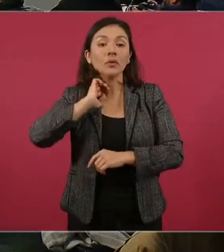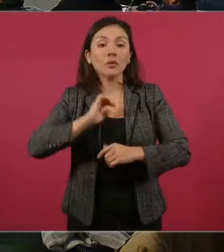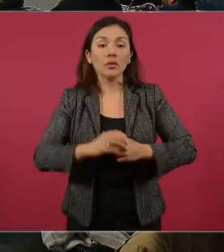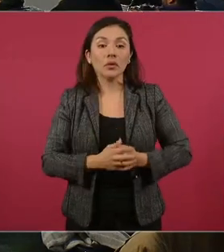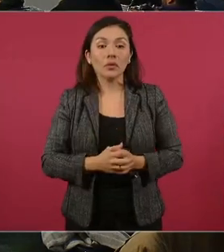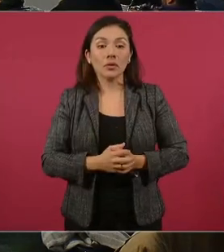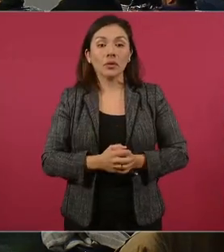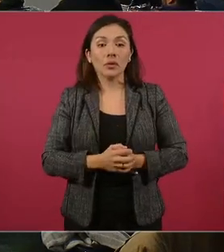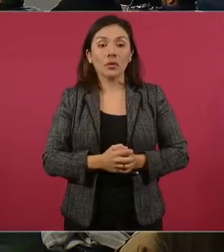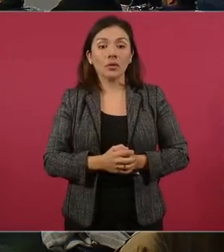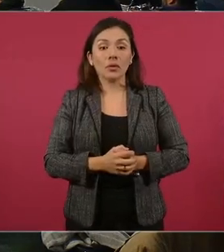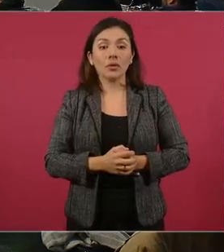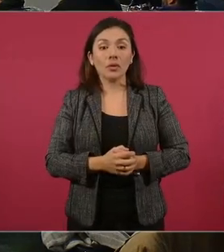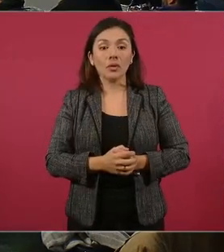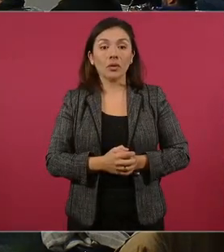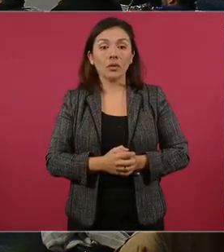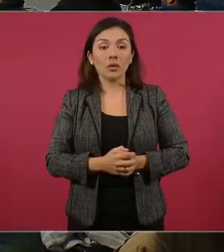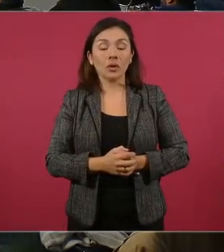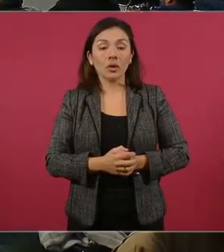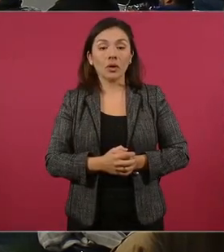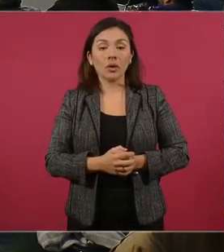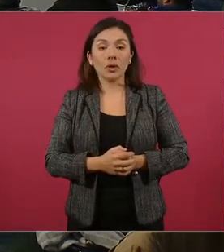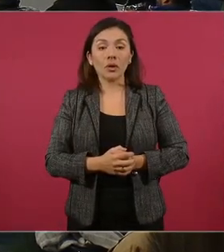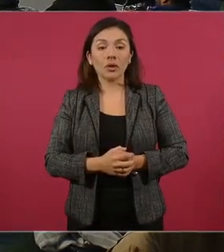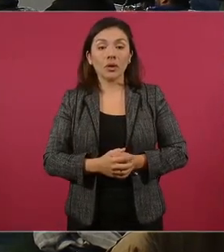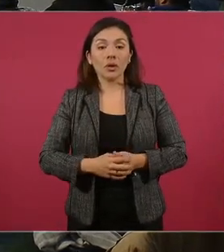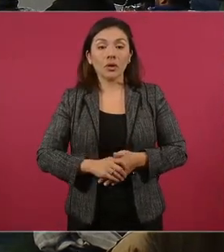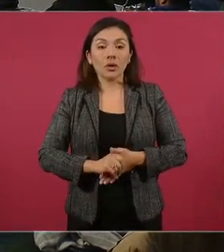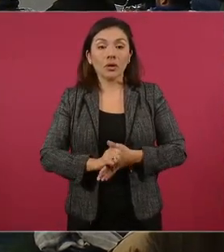A ver si es ese. Sí, desde la cárcel.